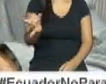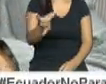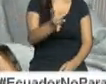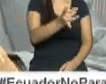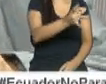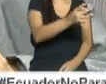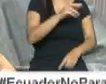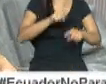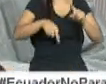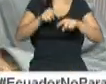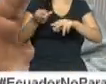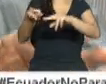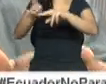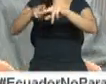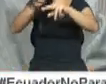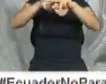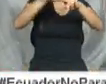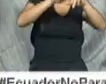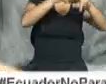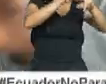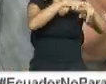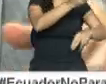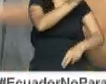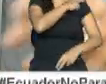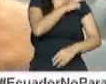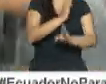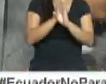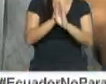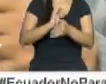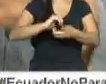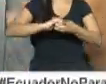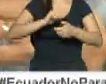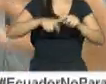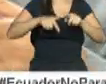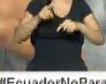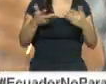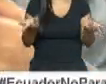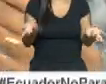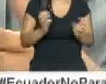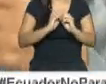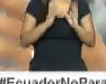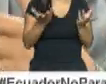que supuestamente le iban a ser leales, y eso no sucedió. Y así, o sea, siempre